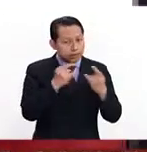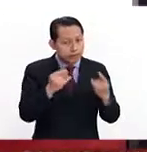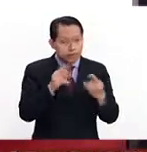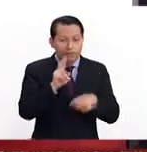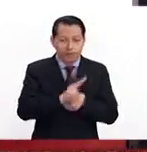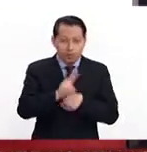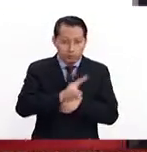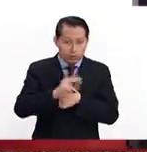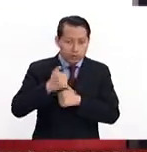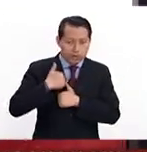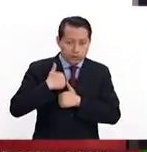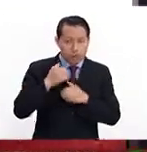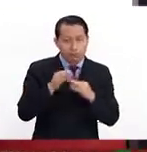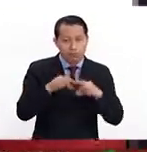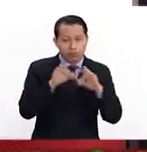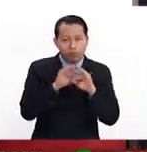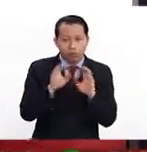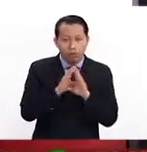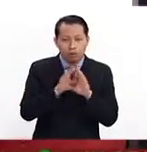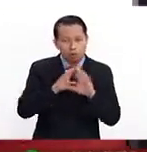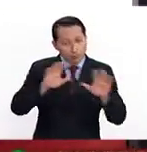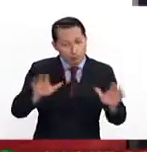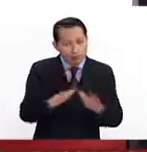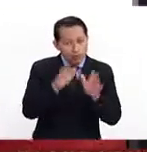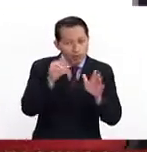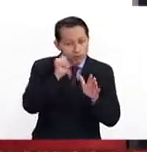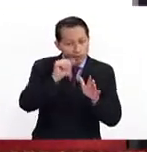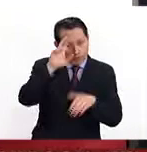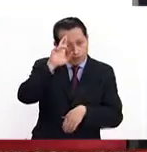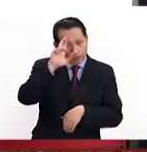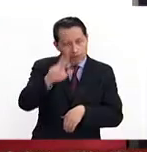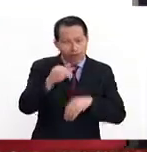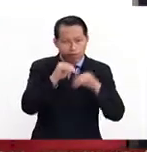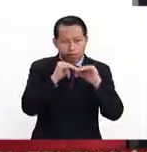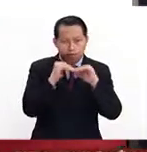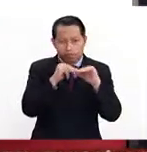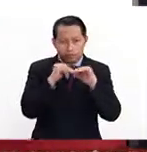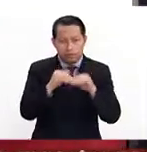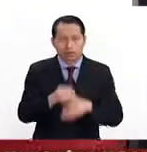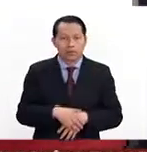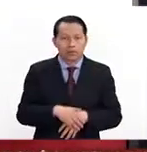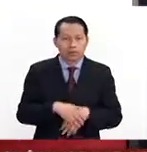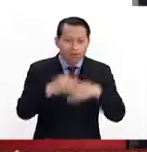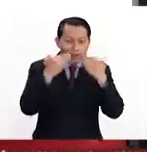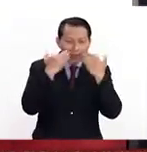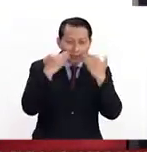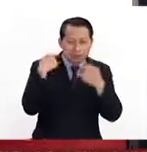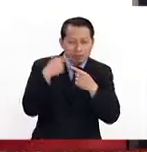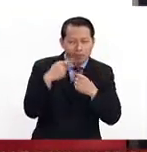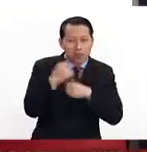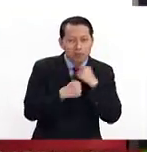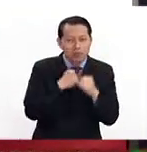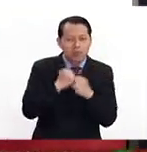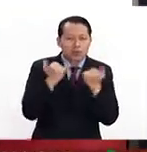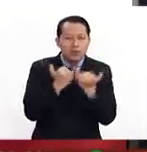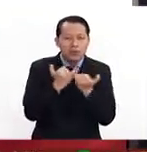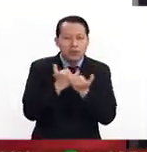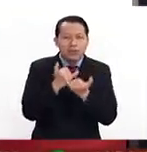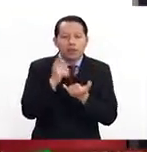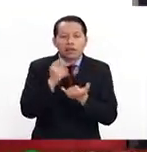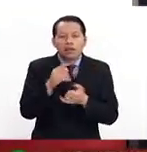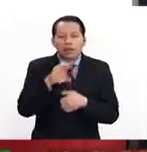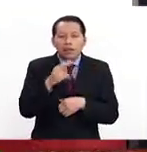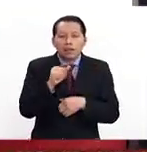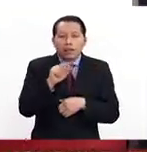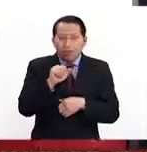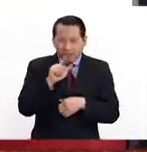papel fundamental en la promoción y el respeto a la democracia, ¿no? Lo que hemos visto en los últimos años, incluso desde